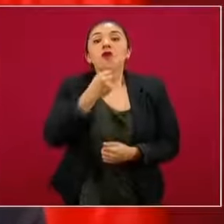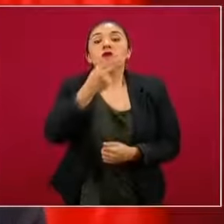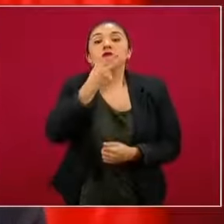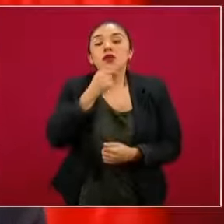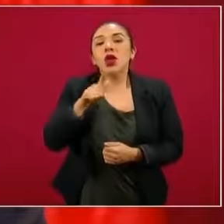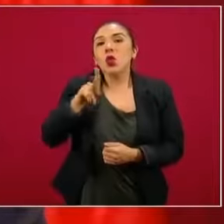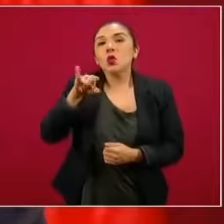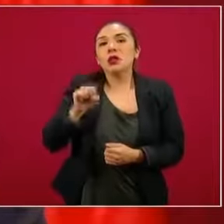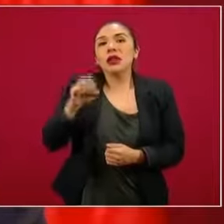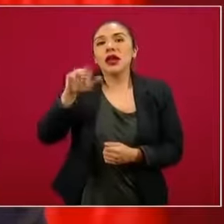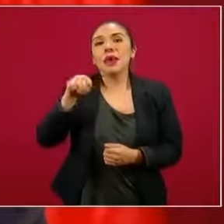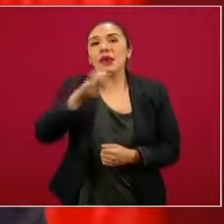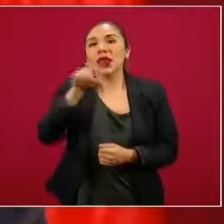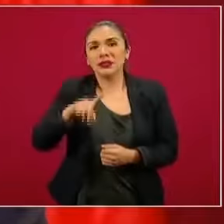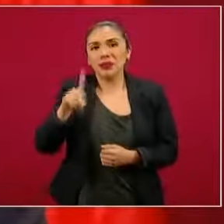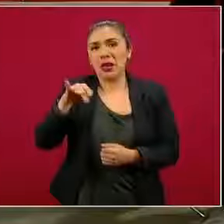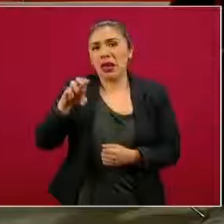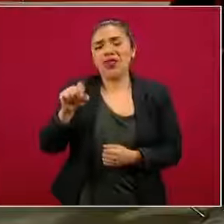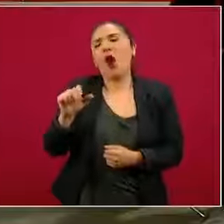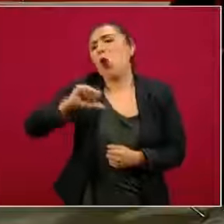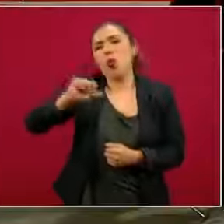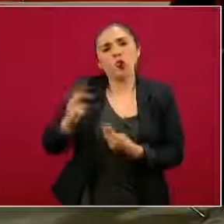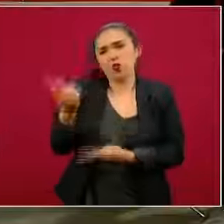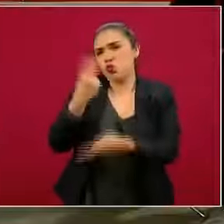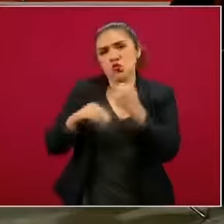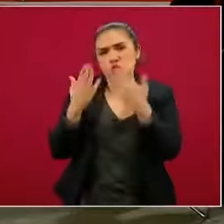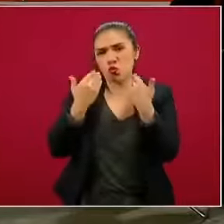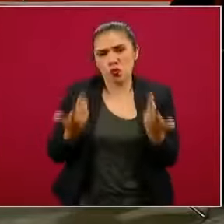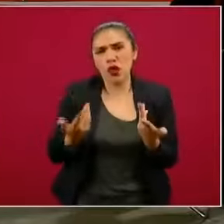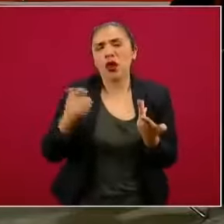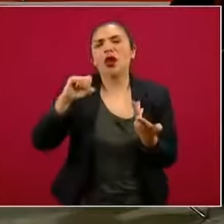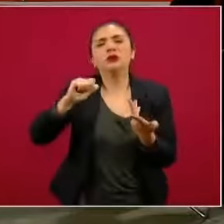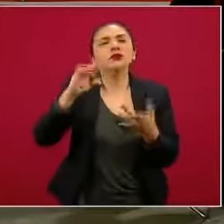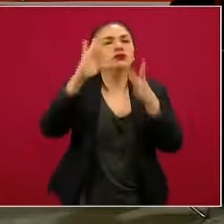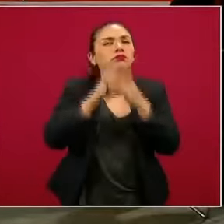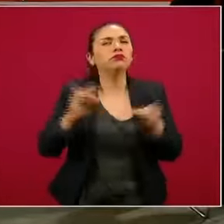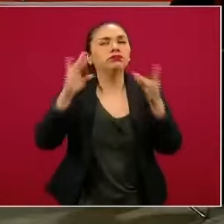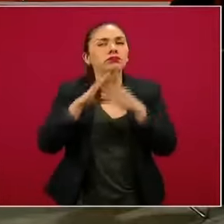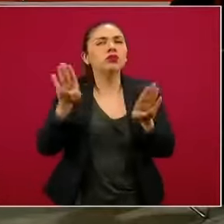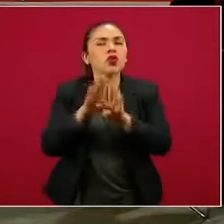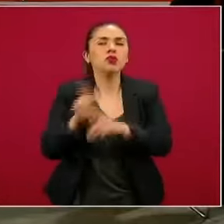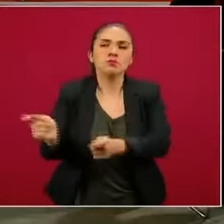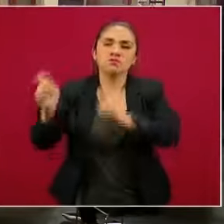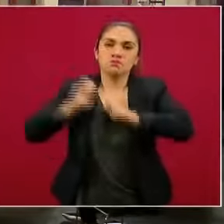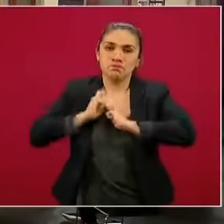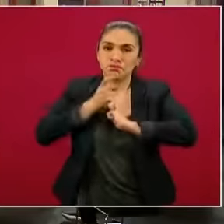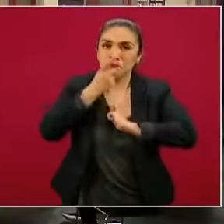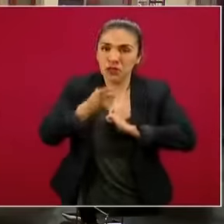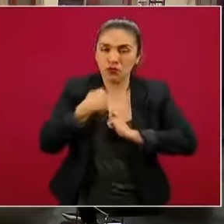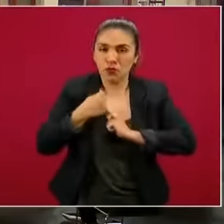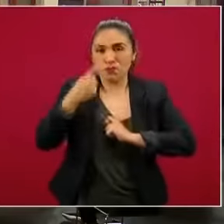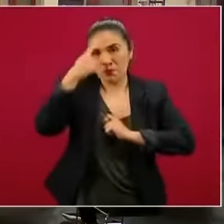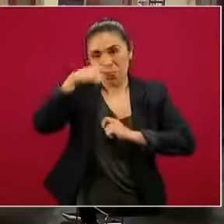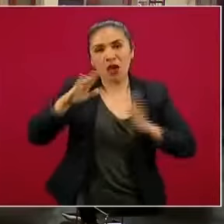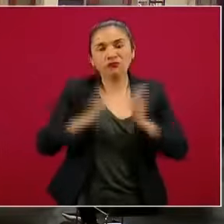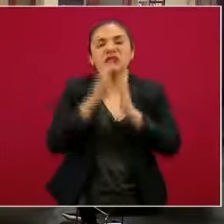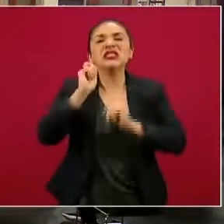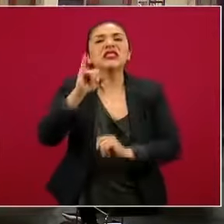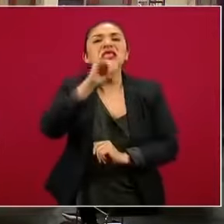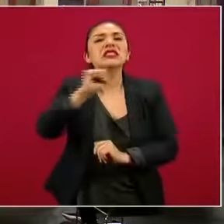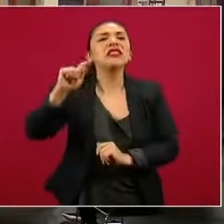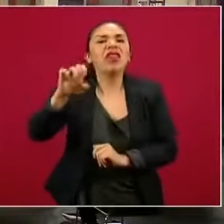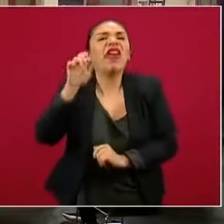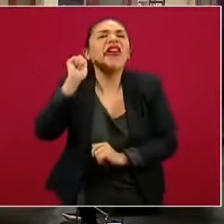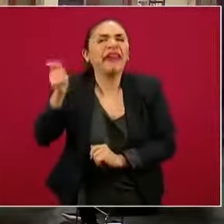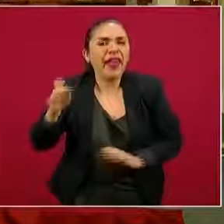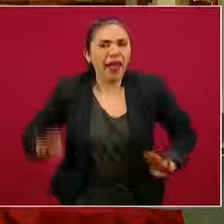Luis Ramírez Pineda no estará, hoy vamos a comentar una parte específica que él nos ha encomendado sobre la participación del ISSSTE